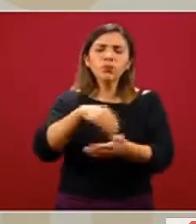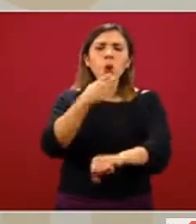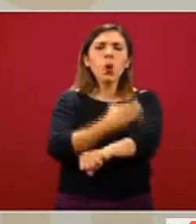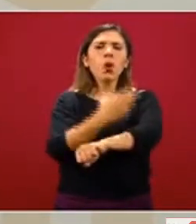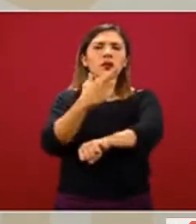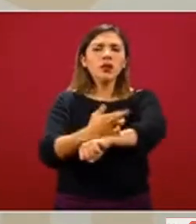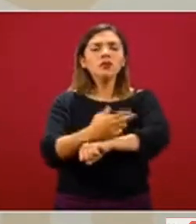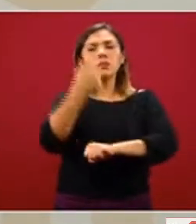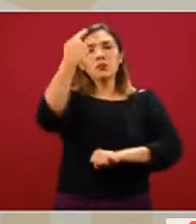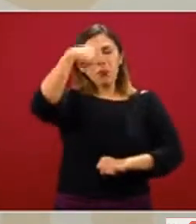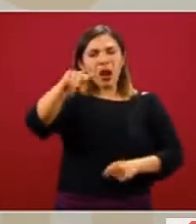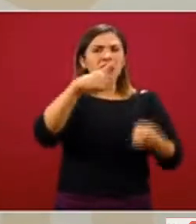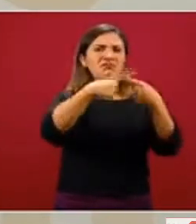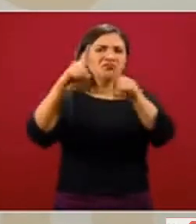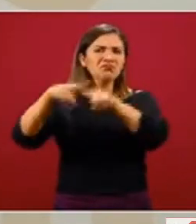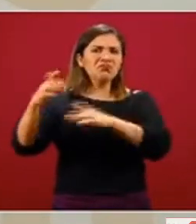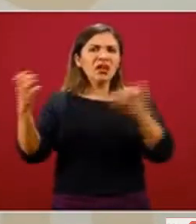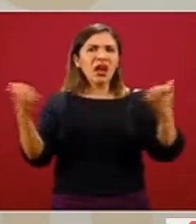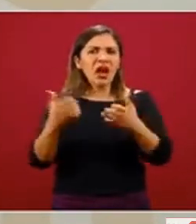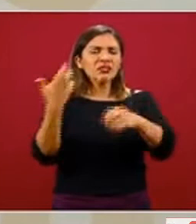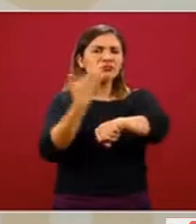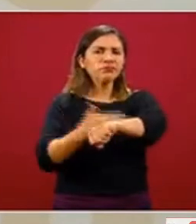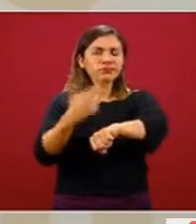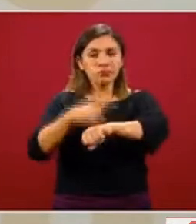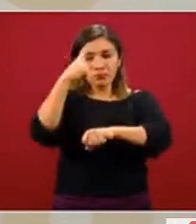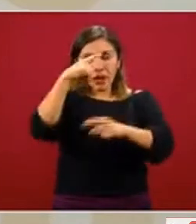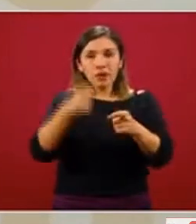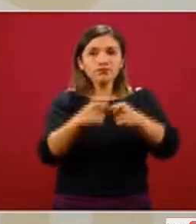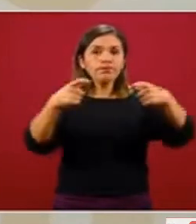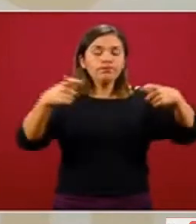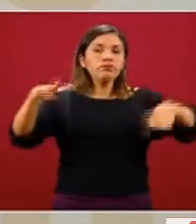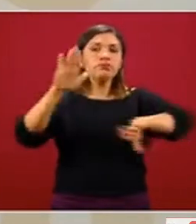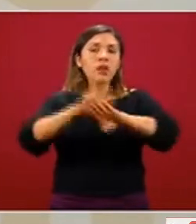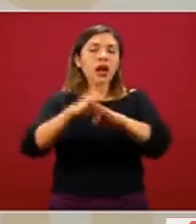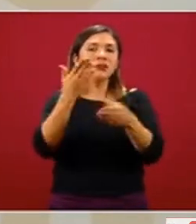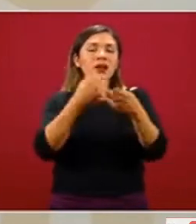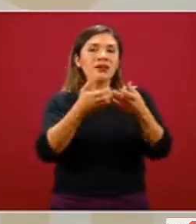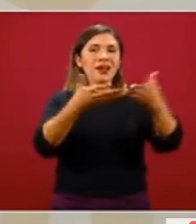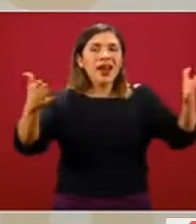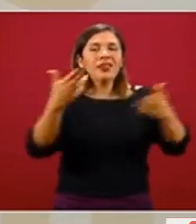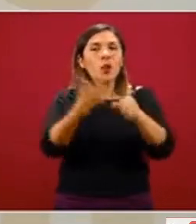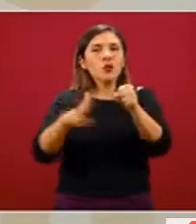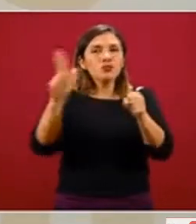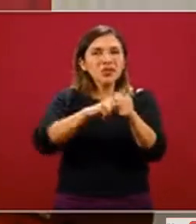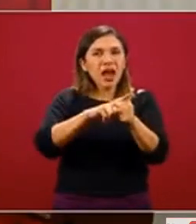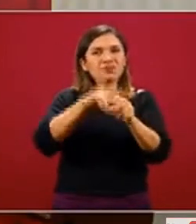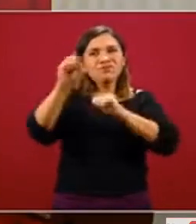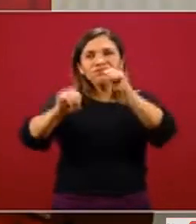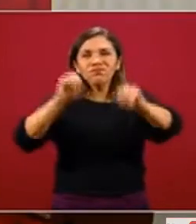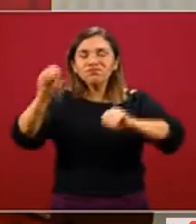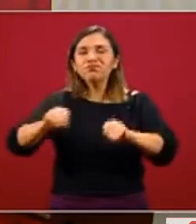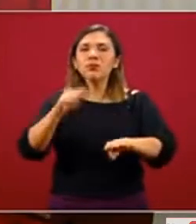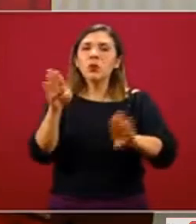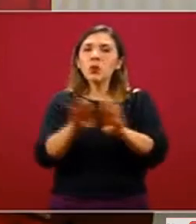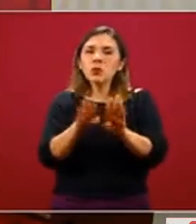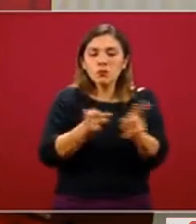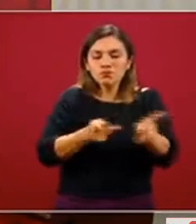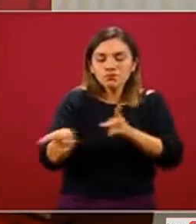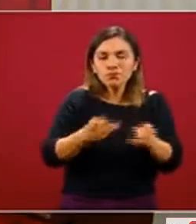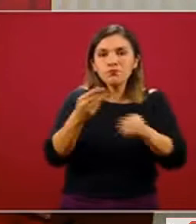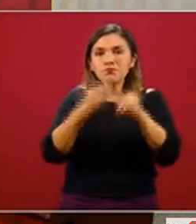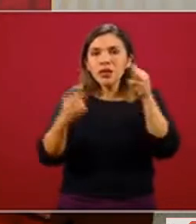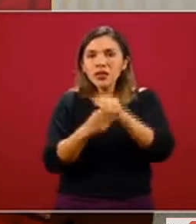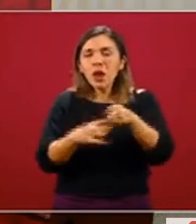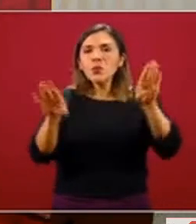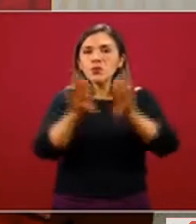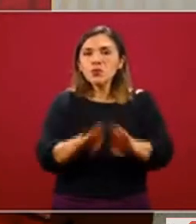coordinación de varios de los procesos de expansión hospitalaria, de la planeación de los insumos,